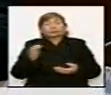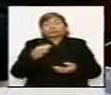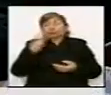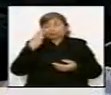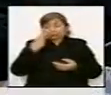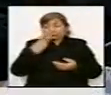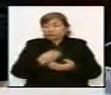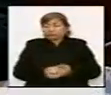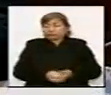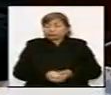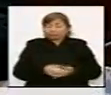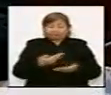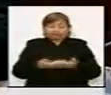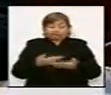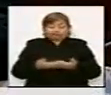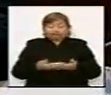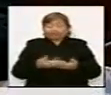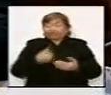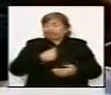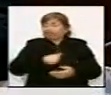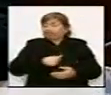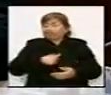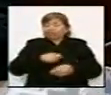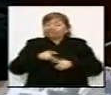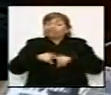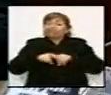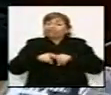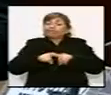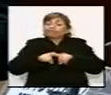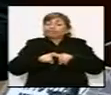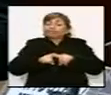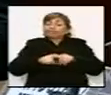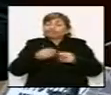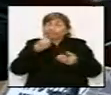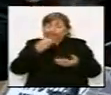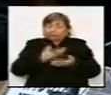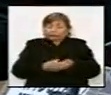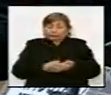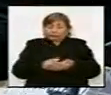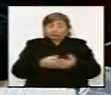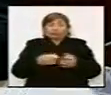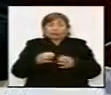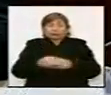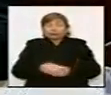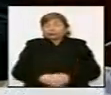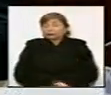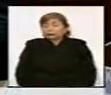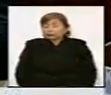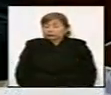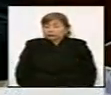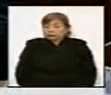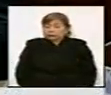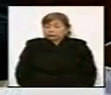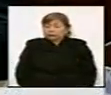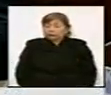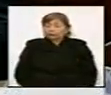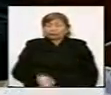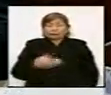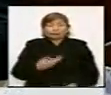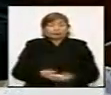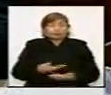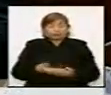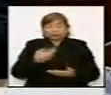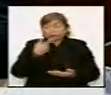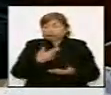solicitado, y eso lamentablemente va a depender de la buena voluntad del Ejecutivo, ¿no? Porque eso significa